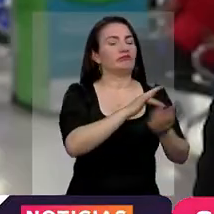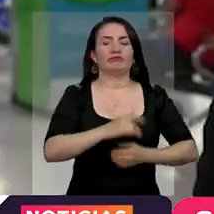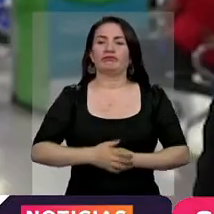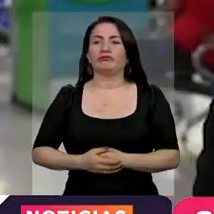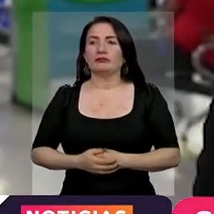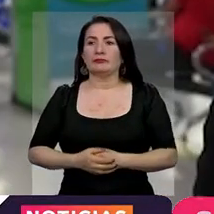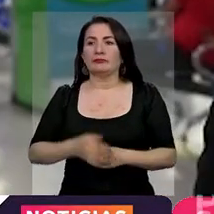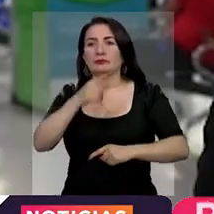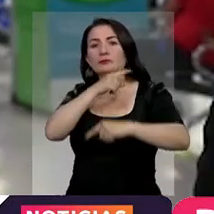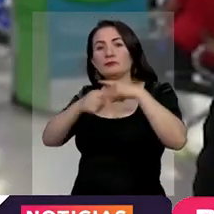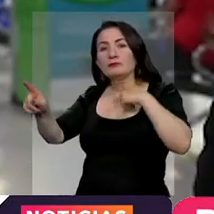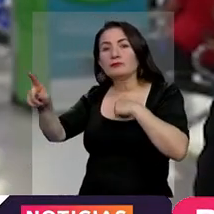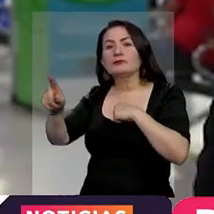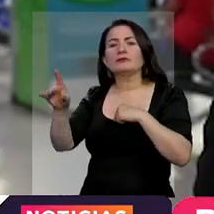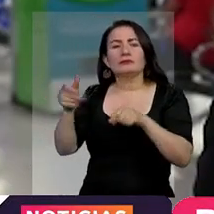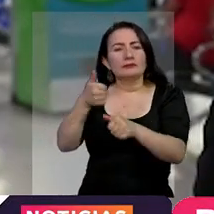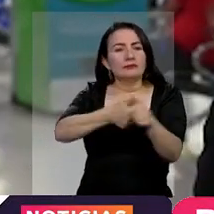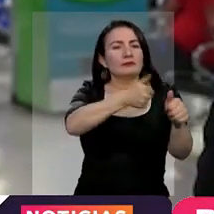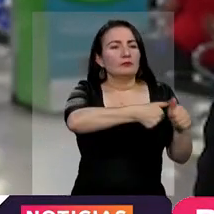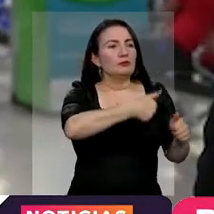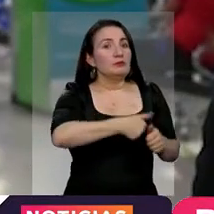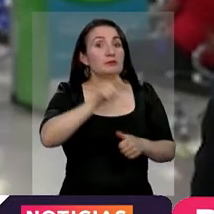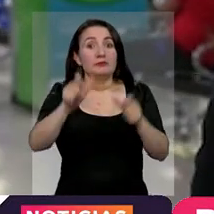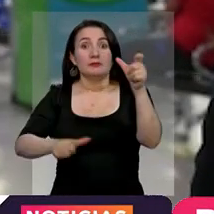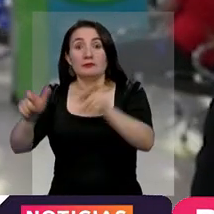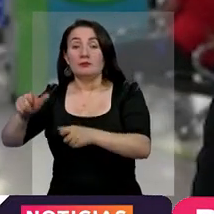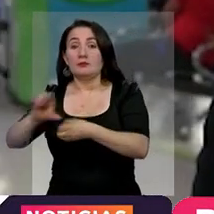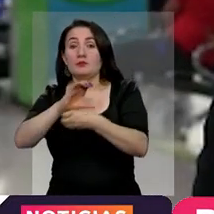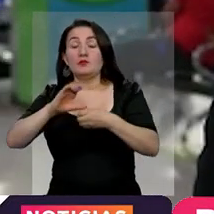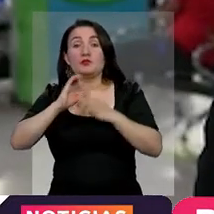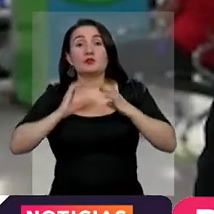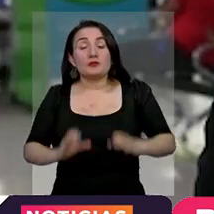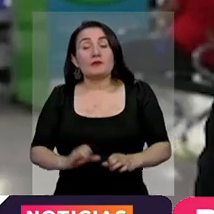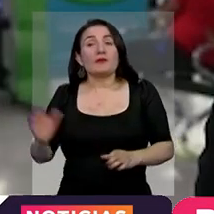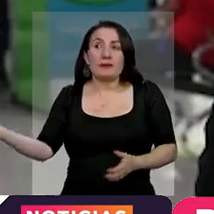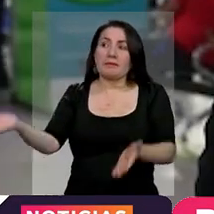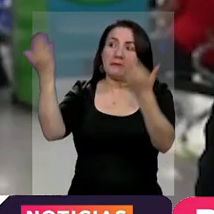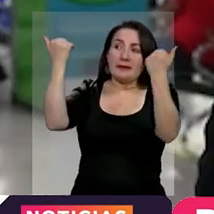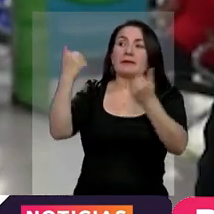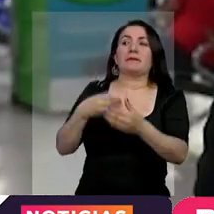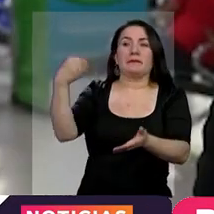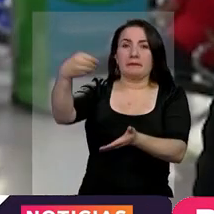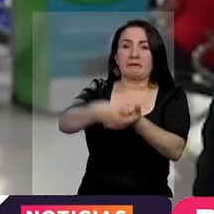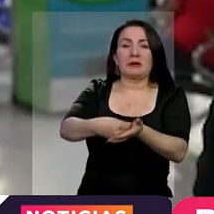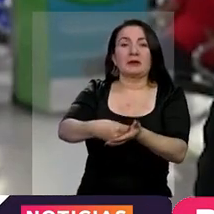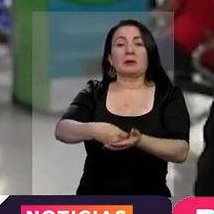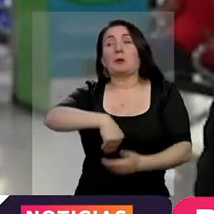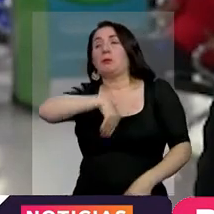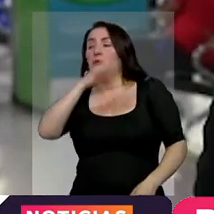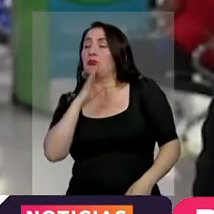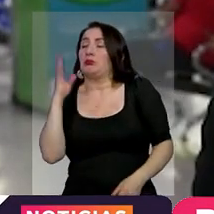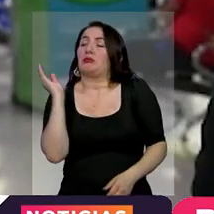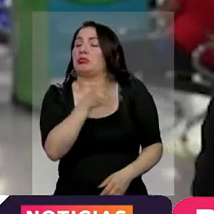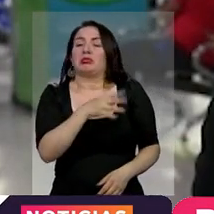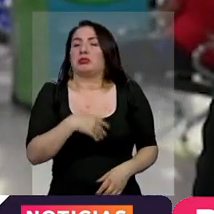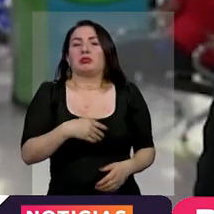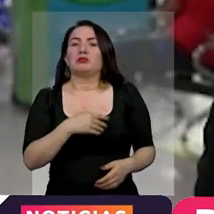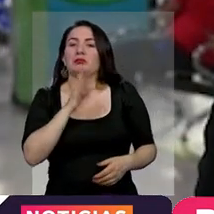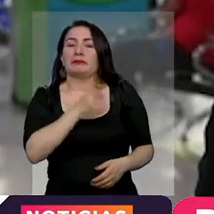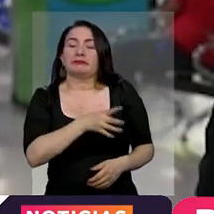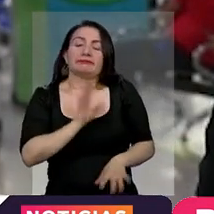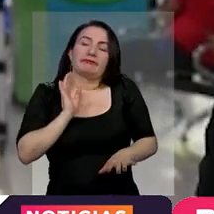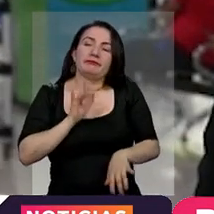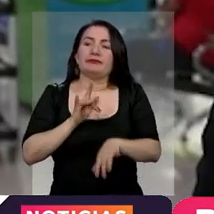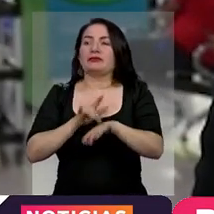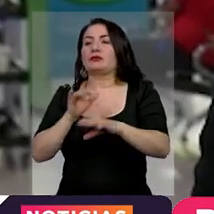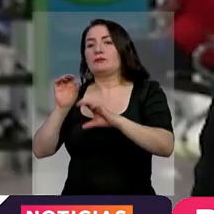Se envió una invitación a cada uno de esos ciudadanos invitándolos a realizar el pago, sin embargo, ante la renuencia de esto, nos vimos